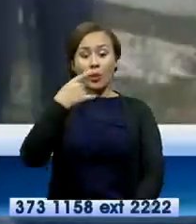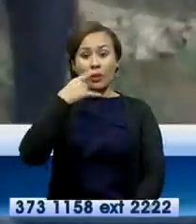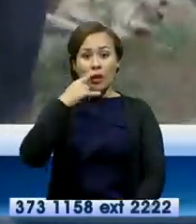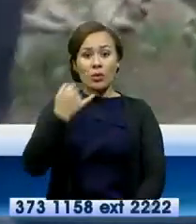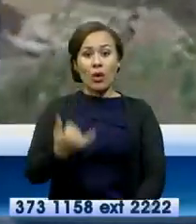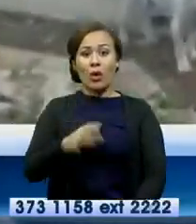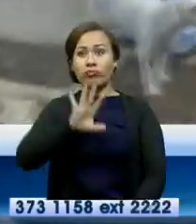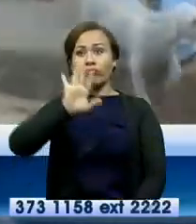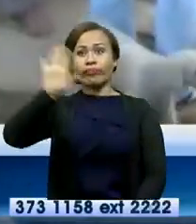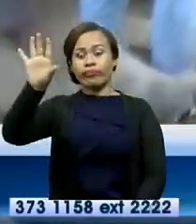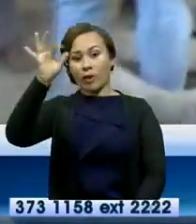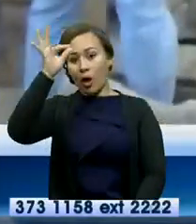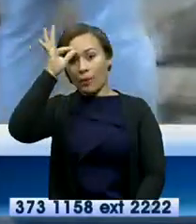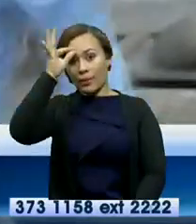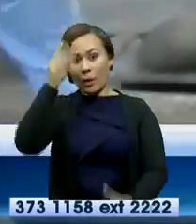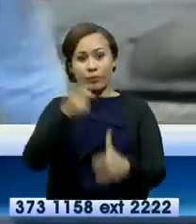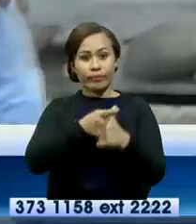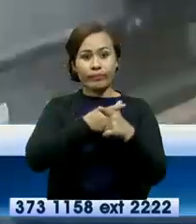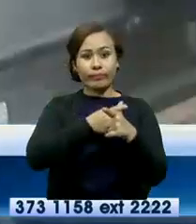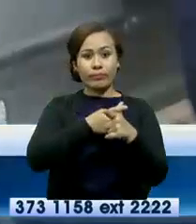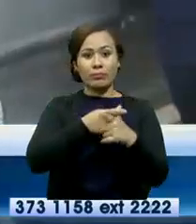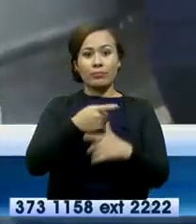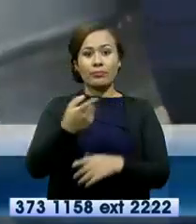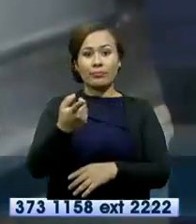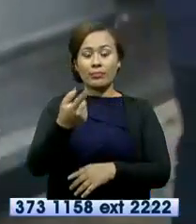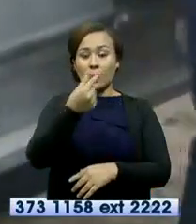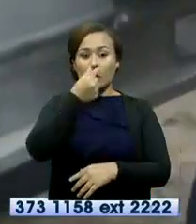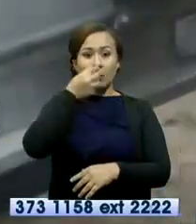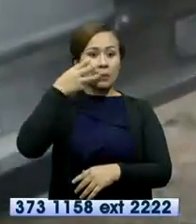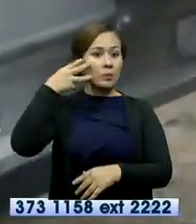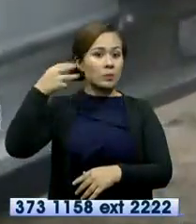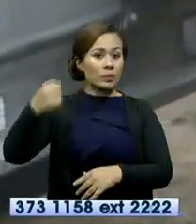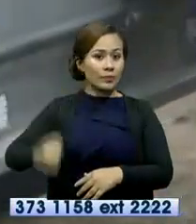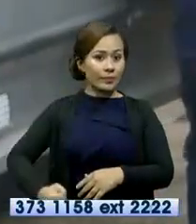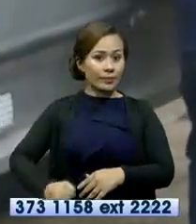internado en una casa de salud desde santo domingo de los tsáchilas informó que será moreira